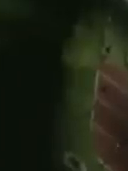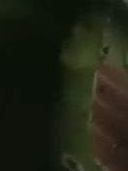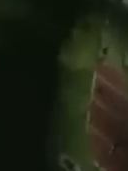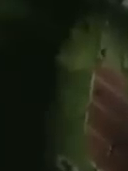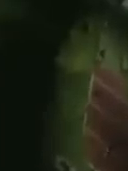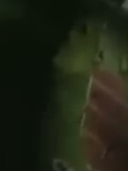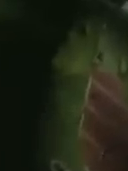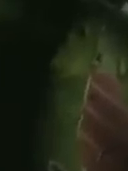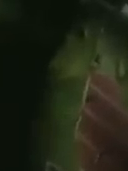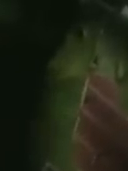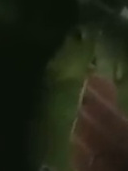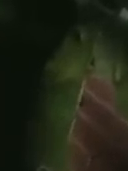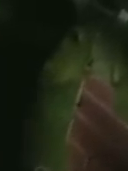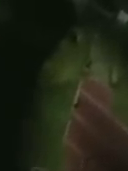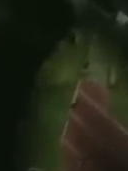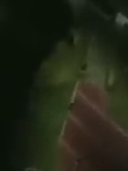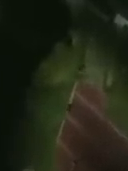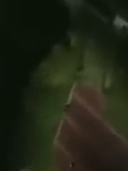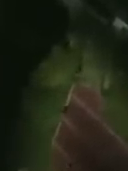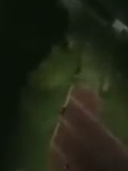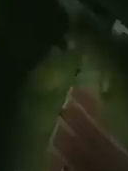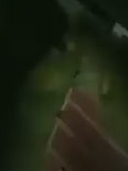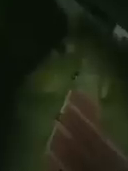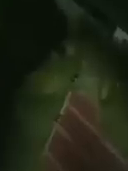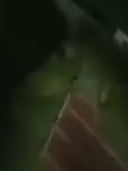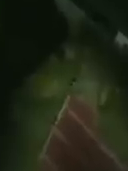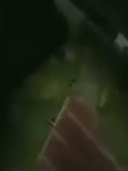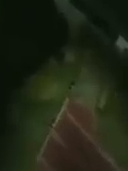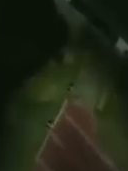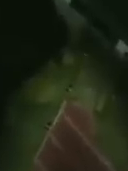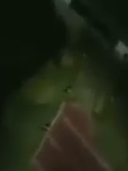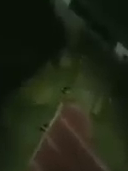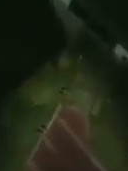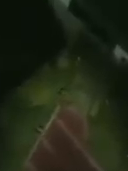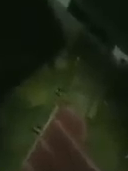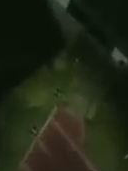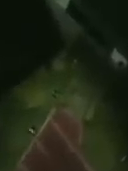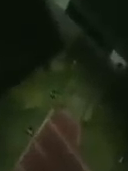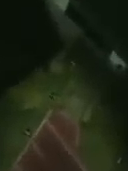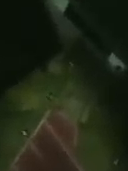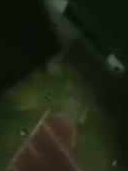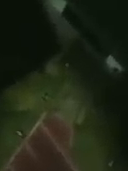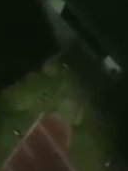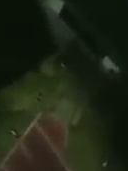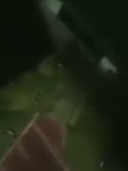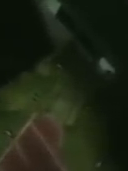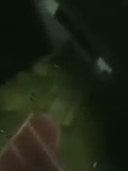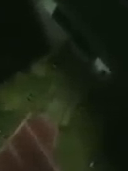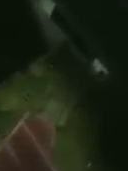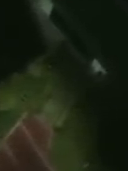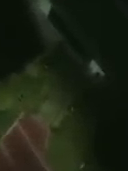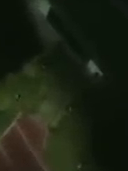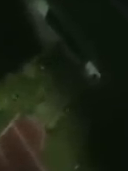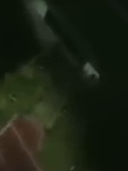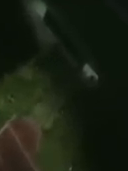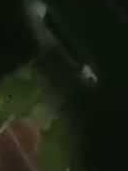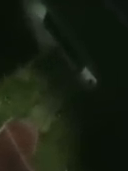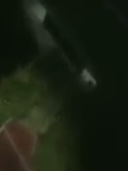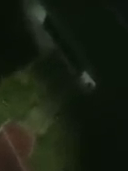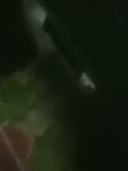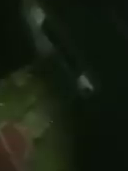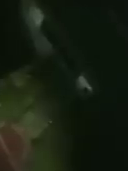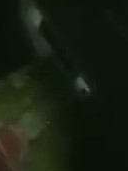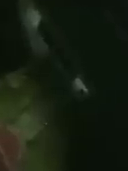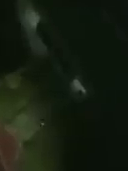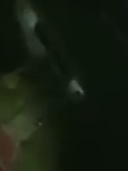Esta ocasión y era el acto de despedida del excelentísimo señor Líbarón, quien se desempeñó como embajador extraordinario y plenipotenciario